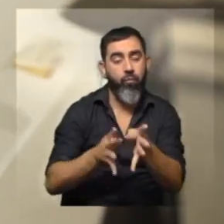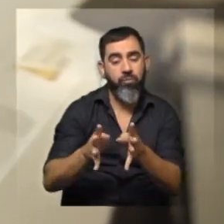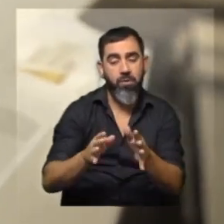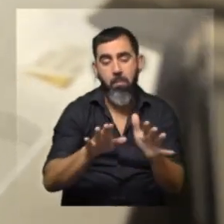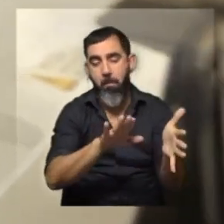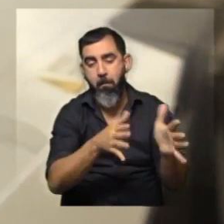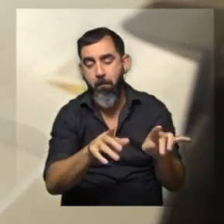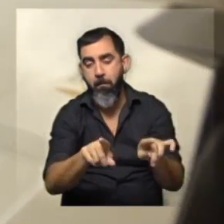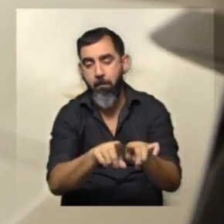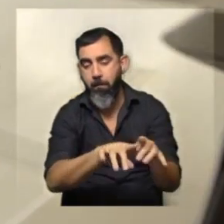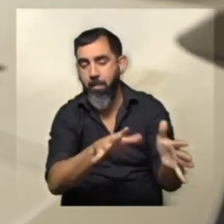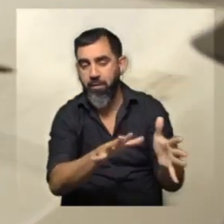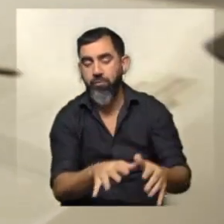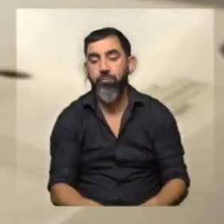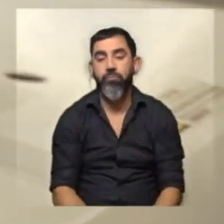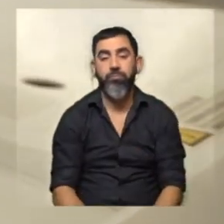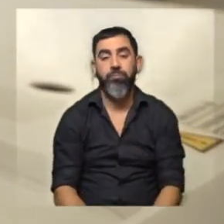similar.